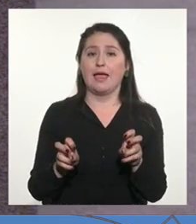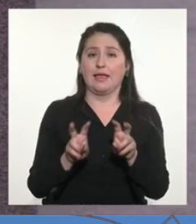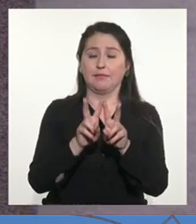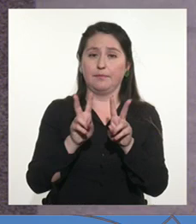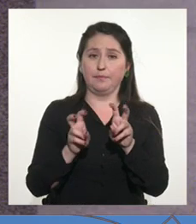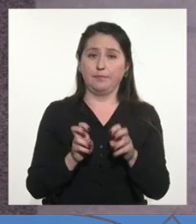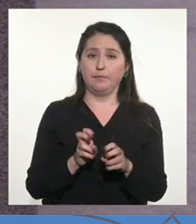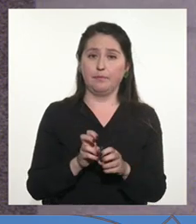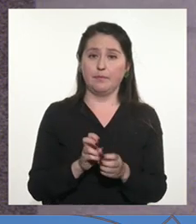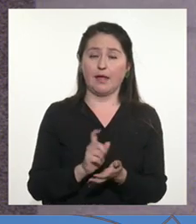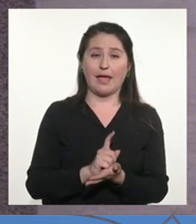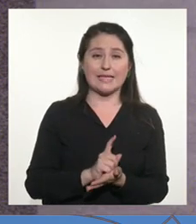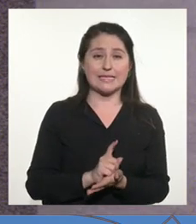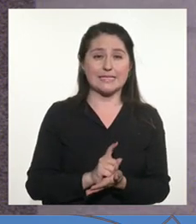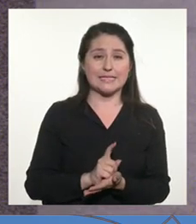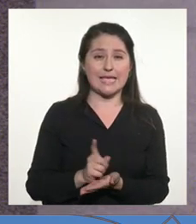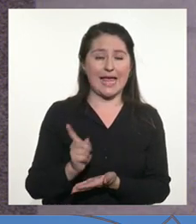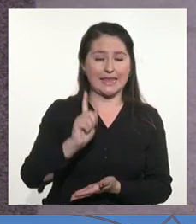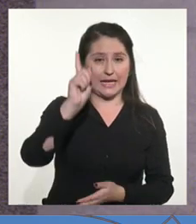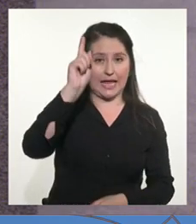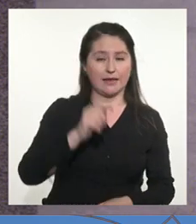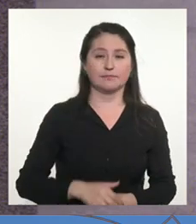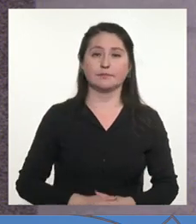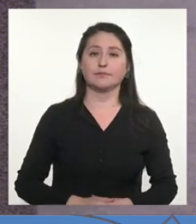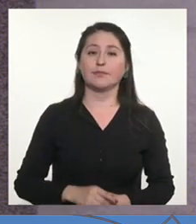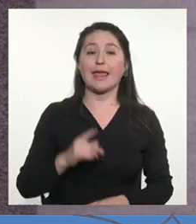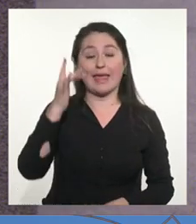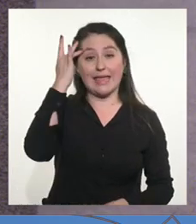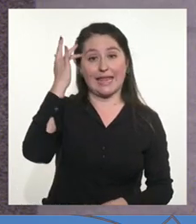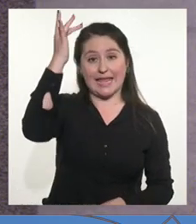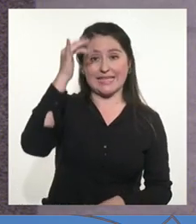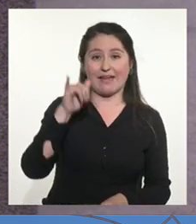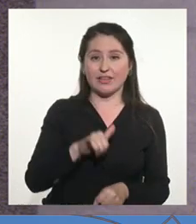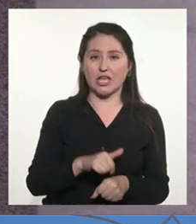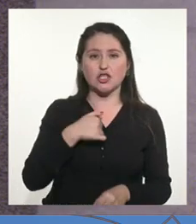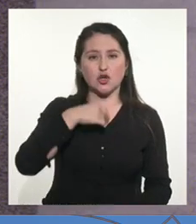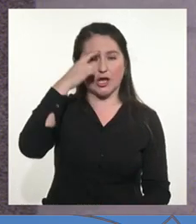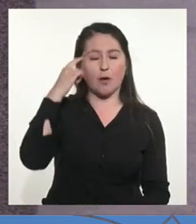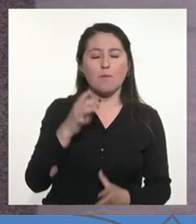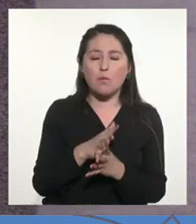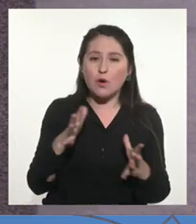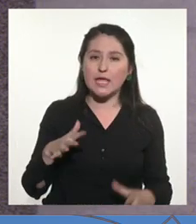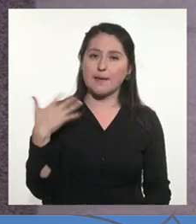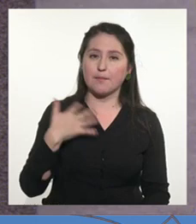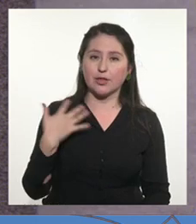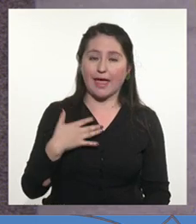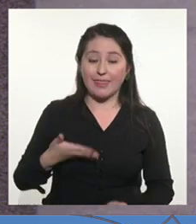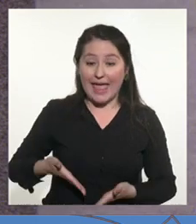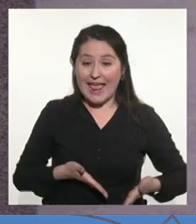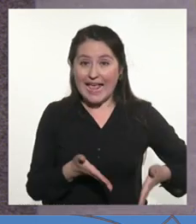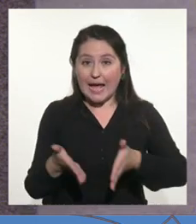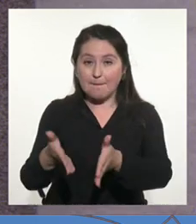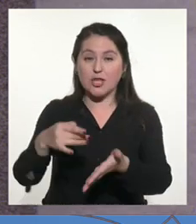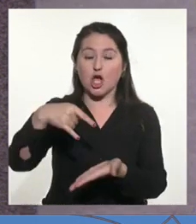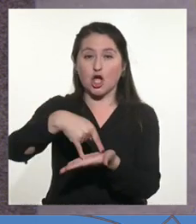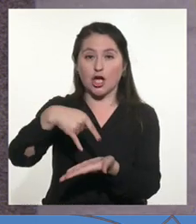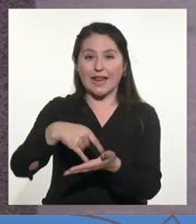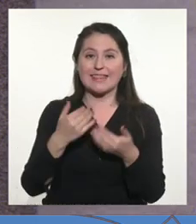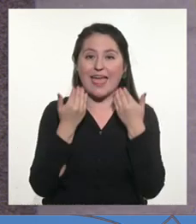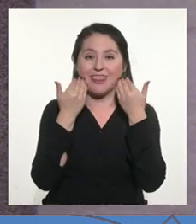y en la última propuesta animó al presidente inteligencia artificial me parece que es muy importante en el camino del congreso sea